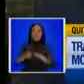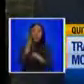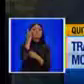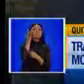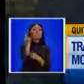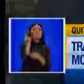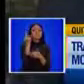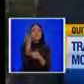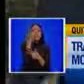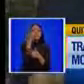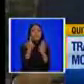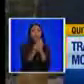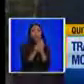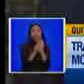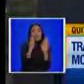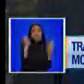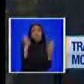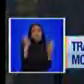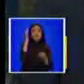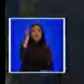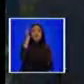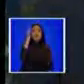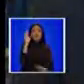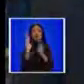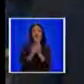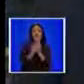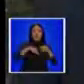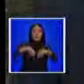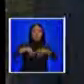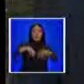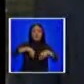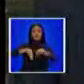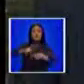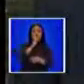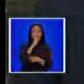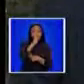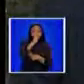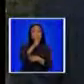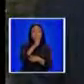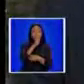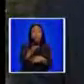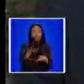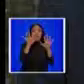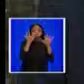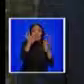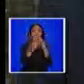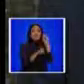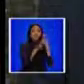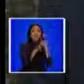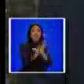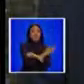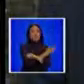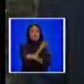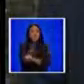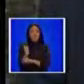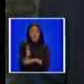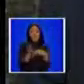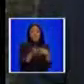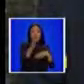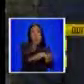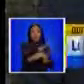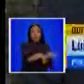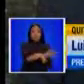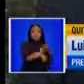ley, que es un tema que nos tiene muy preocupados, ya que tradicionalmente durante los 10 últimos años del gobierno anterior de